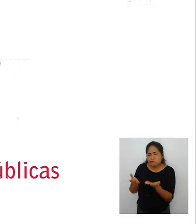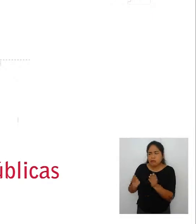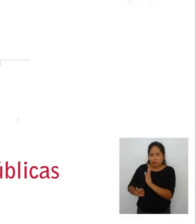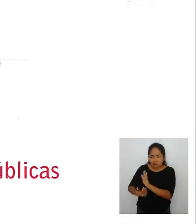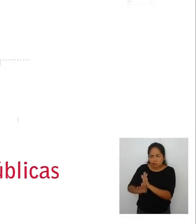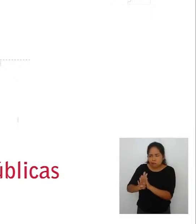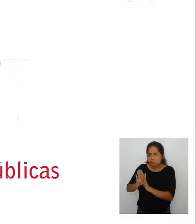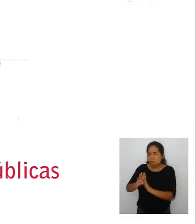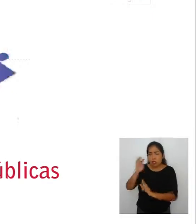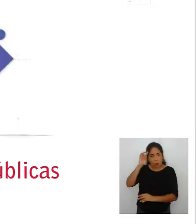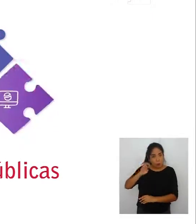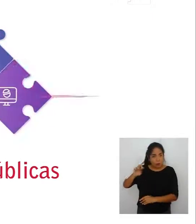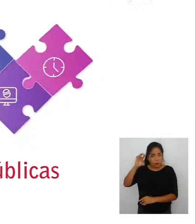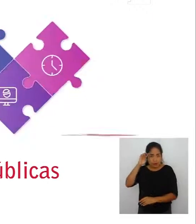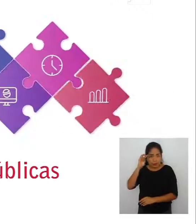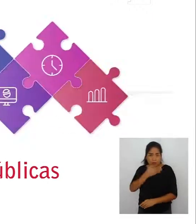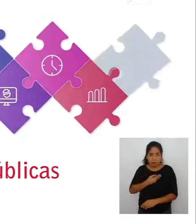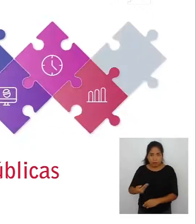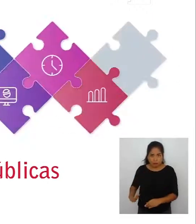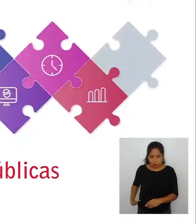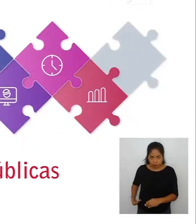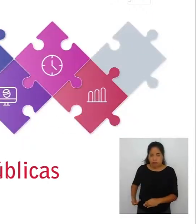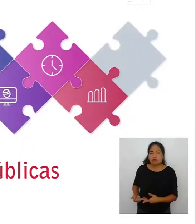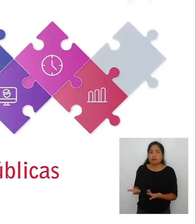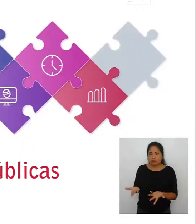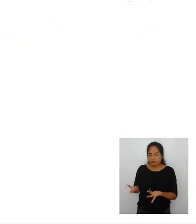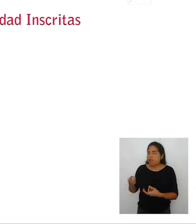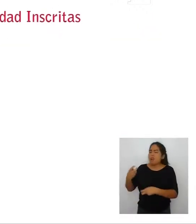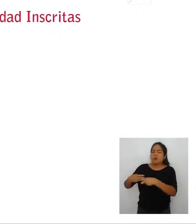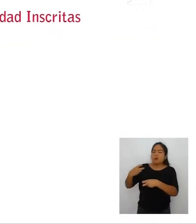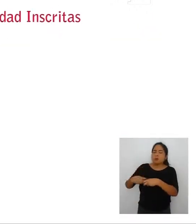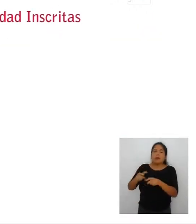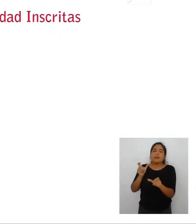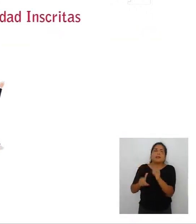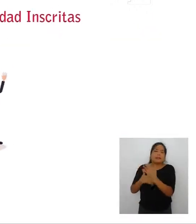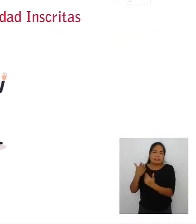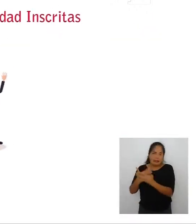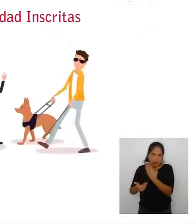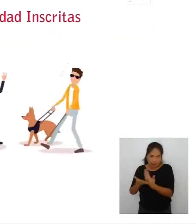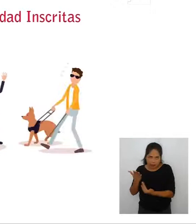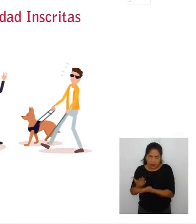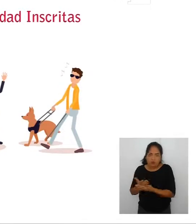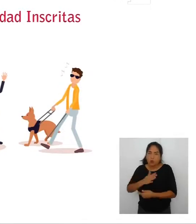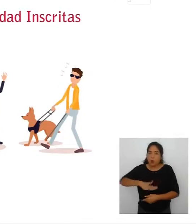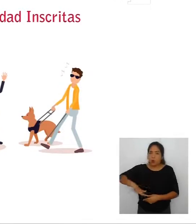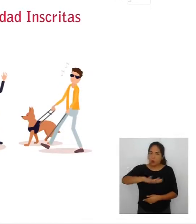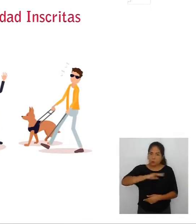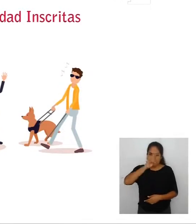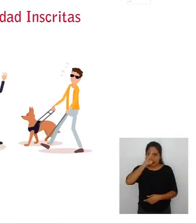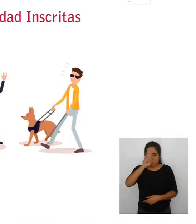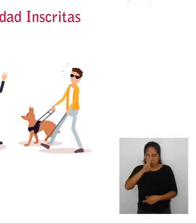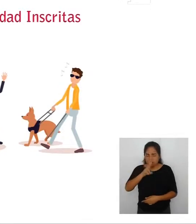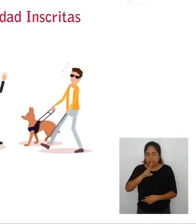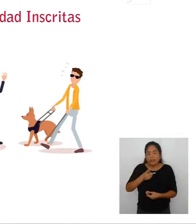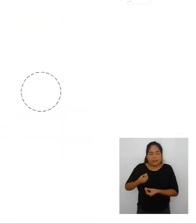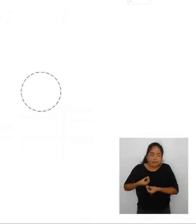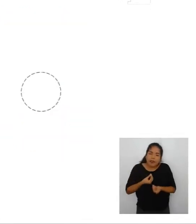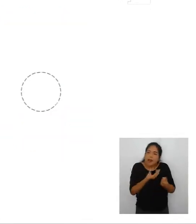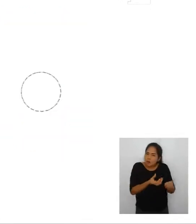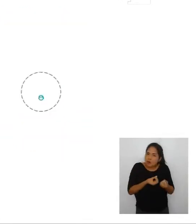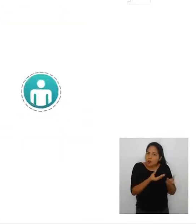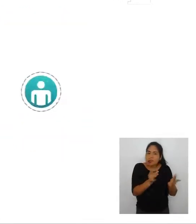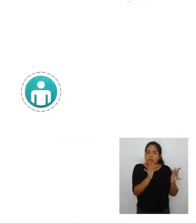el desarrollo de programas y políticas públicas que atiendan la problemática de la discapacidad en el Perú y